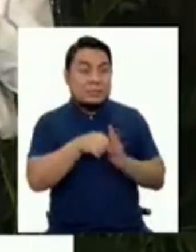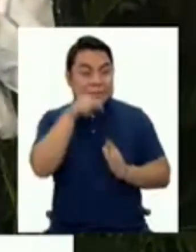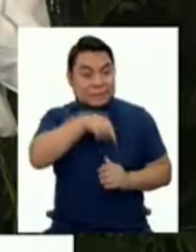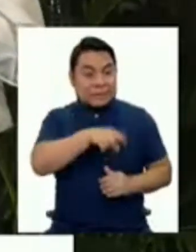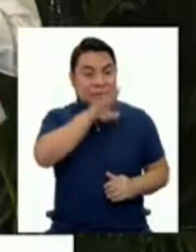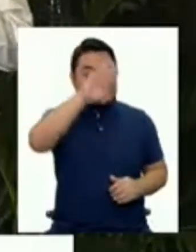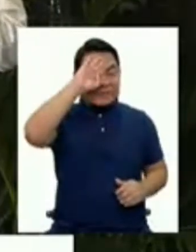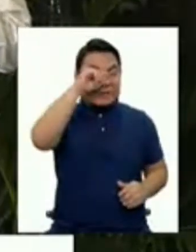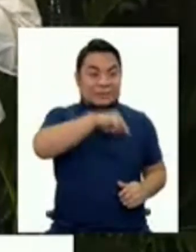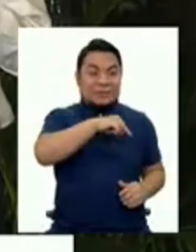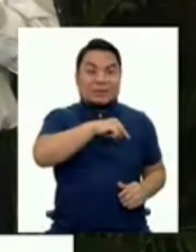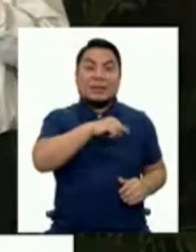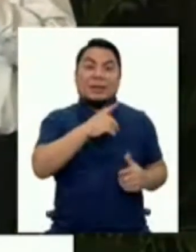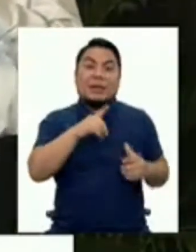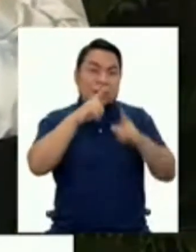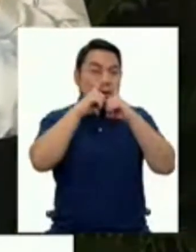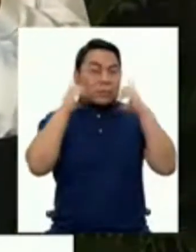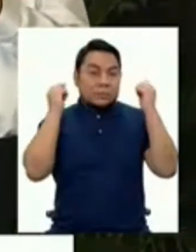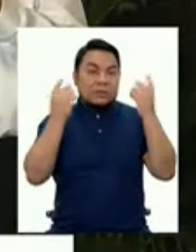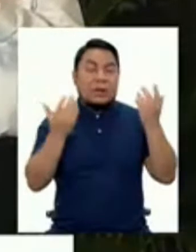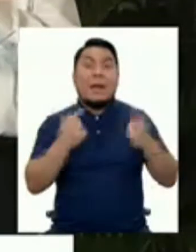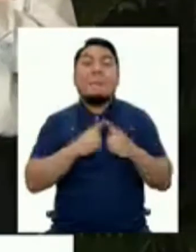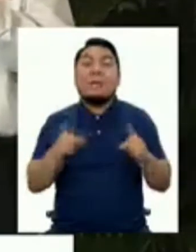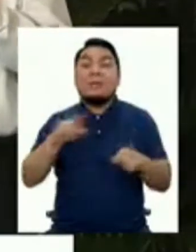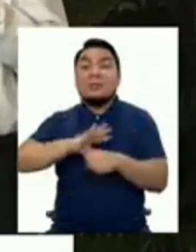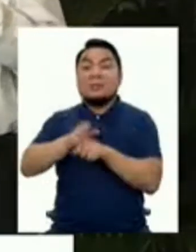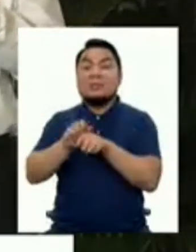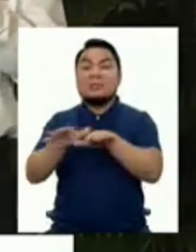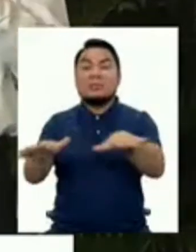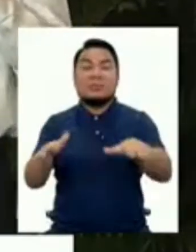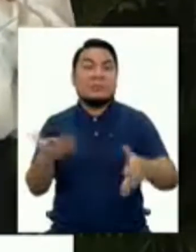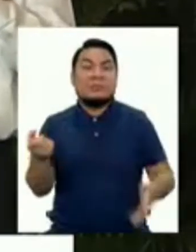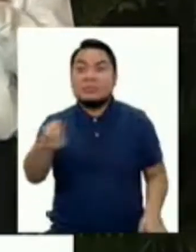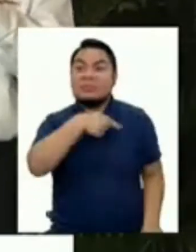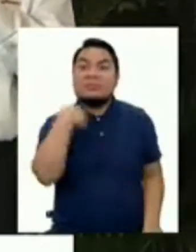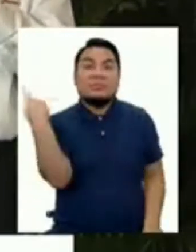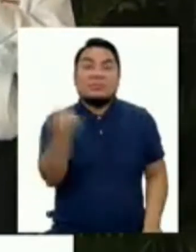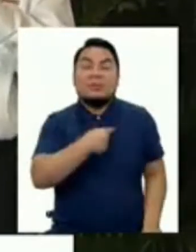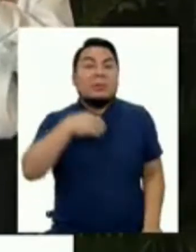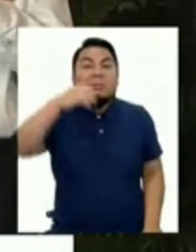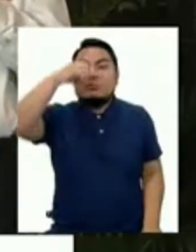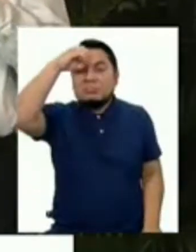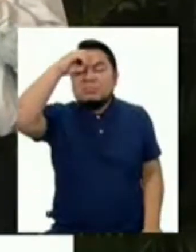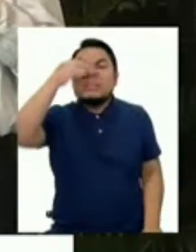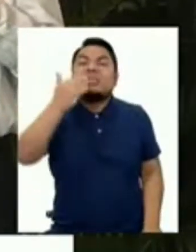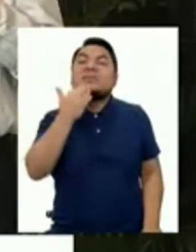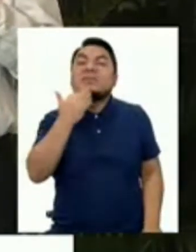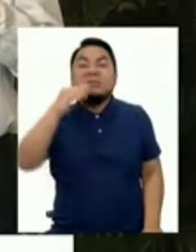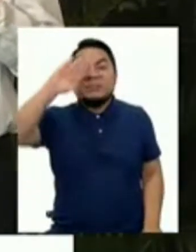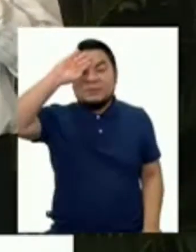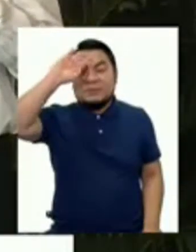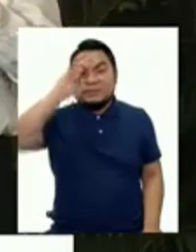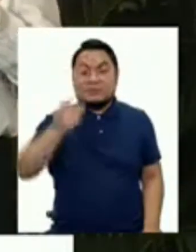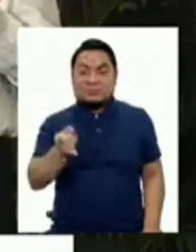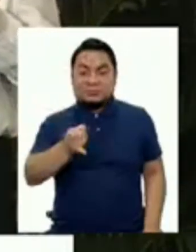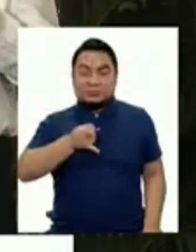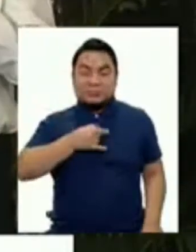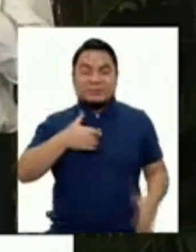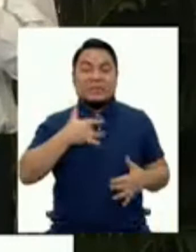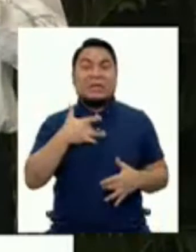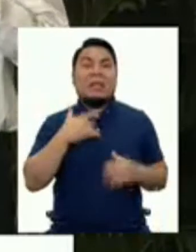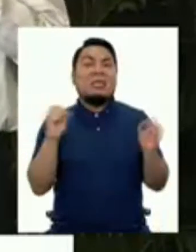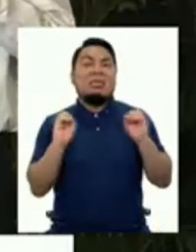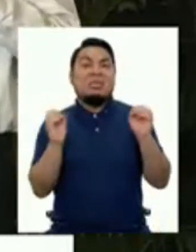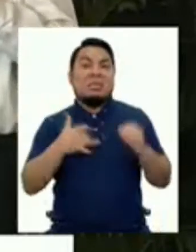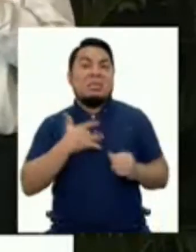mascarilla. Pero como esta enfermedad tiene un alto porcentaje de personas asintomáticas,